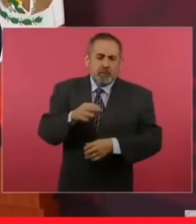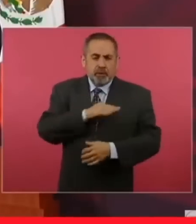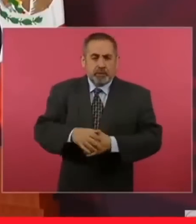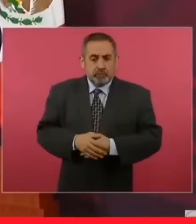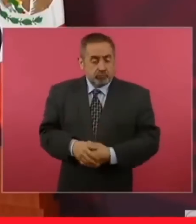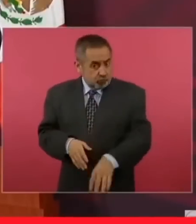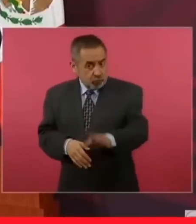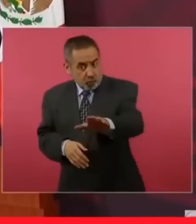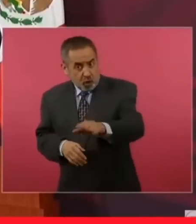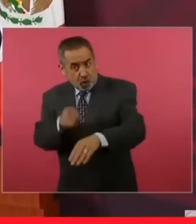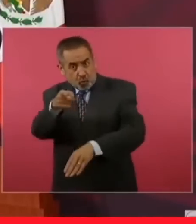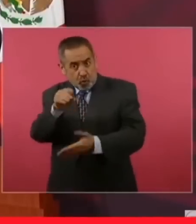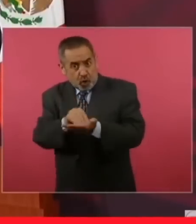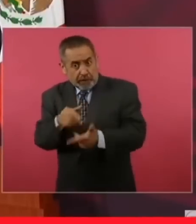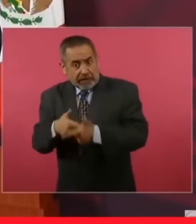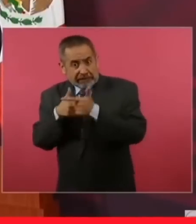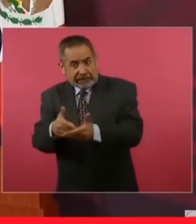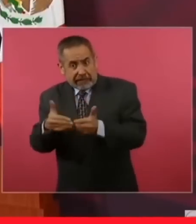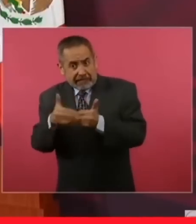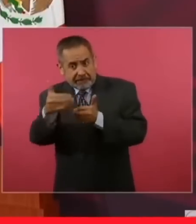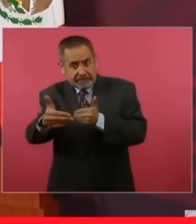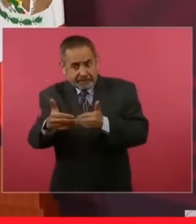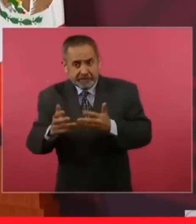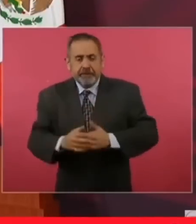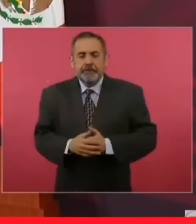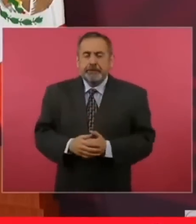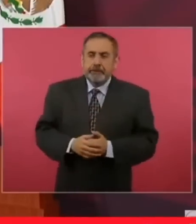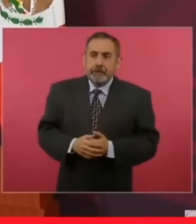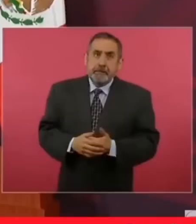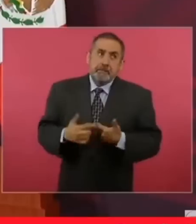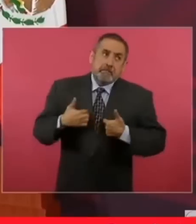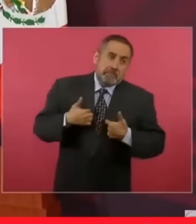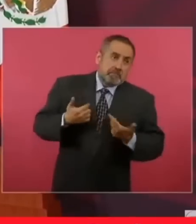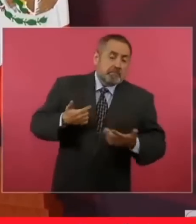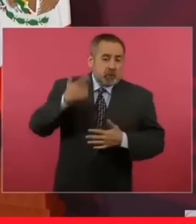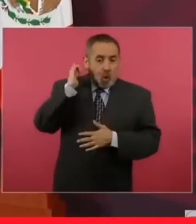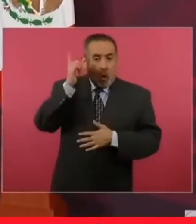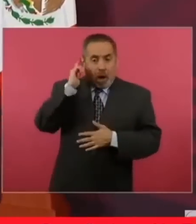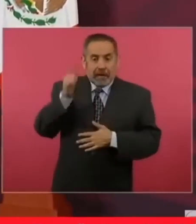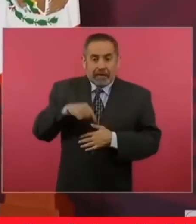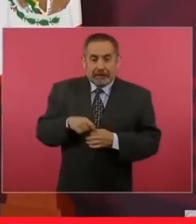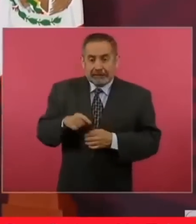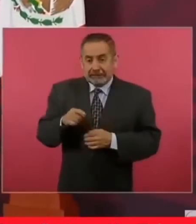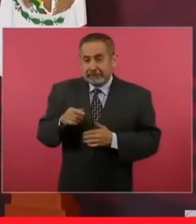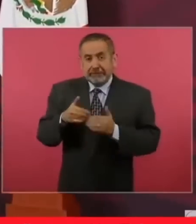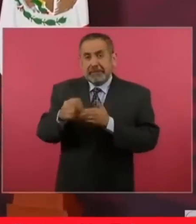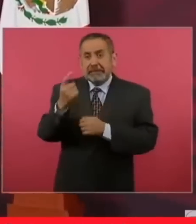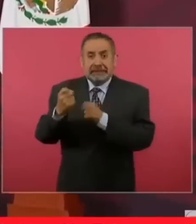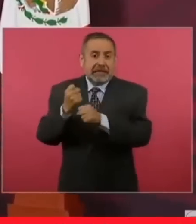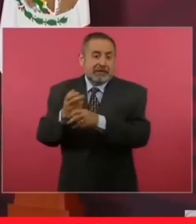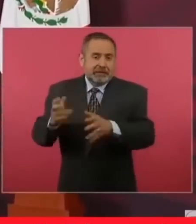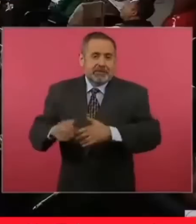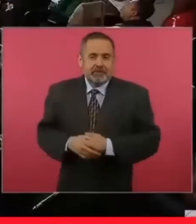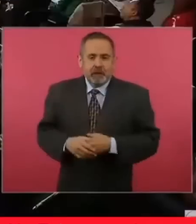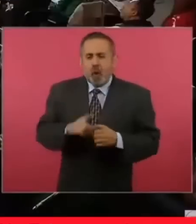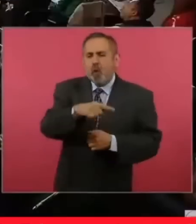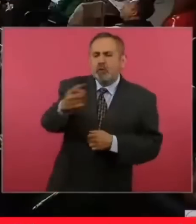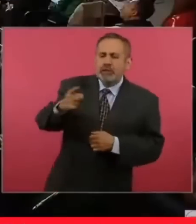¿Usted sobrevivirá? Yo pues espero que pasar de los 100. ¿Cómo debemos despedirlo?